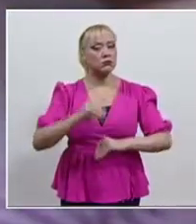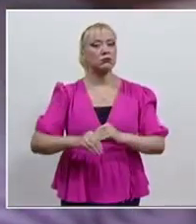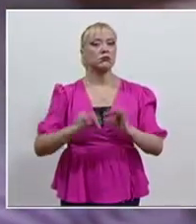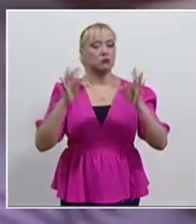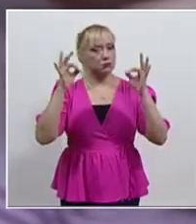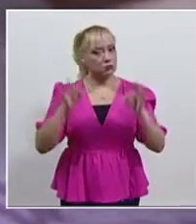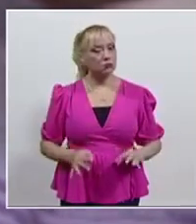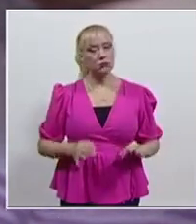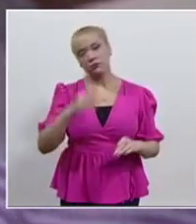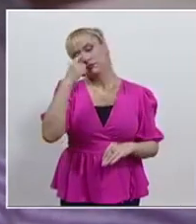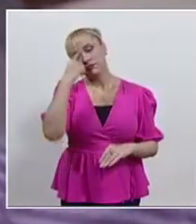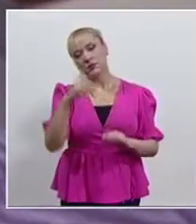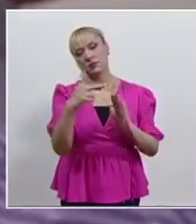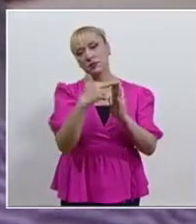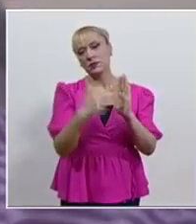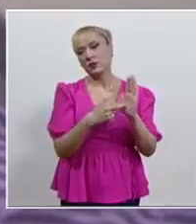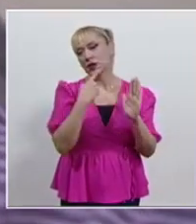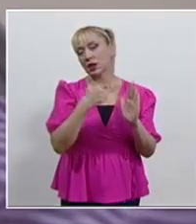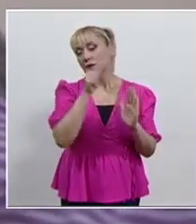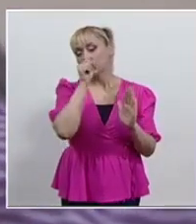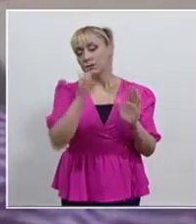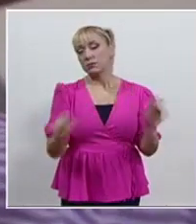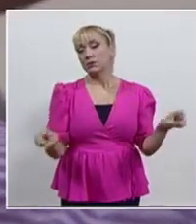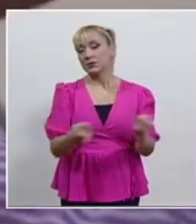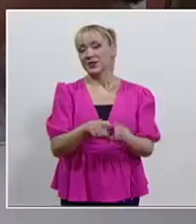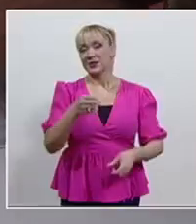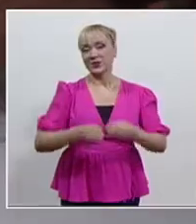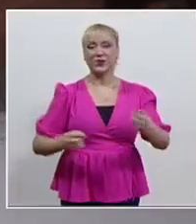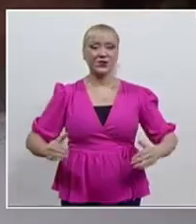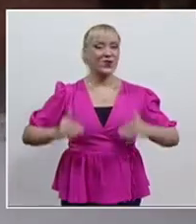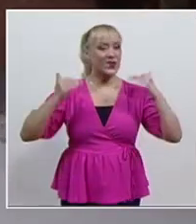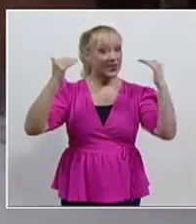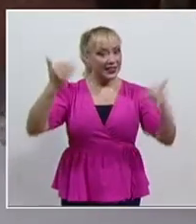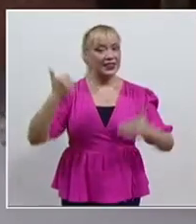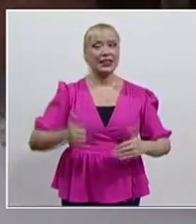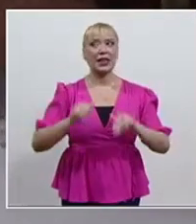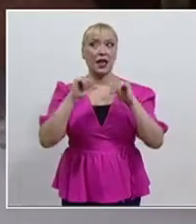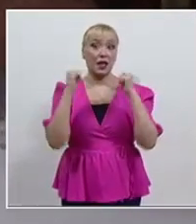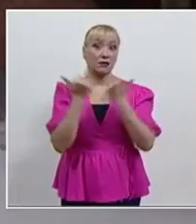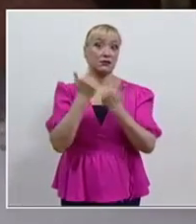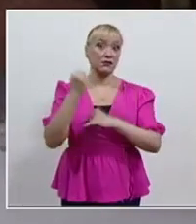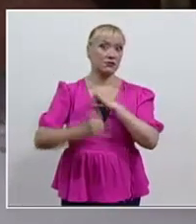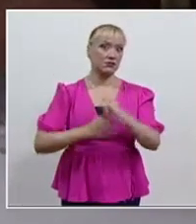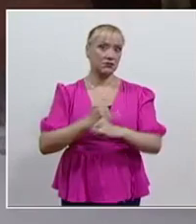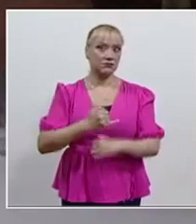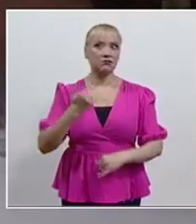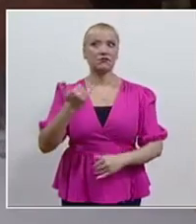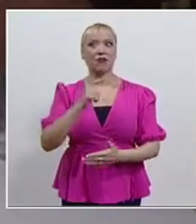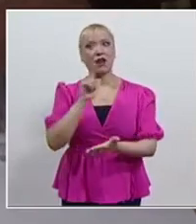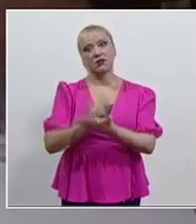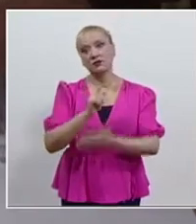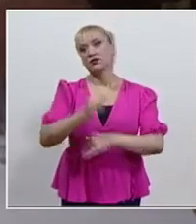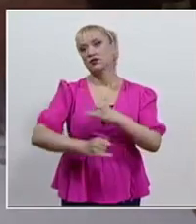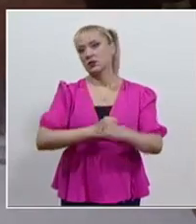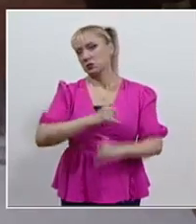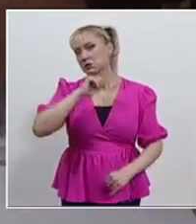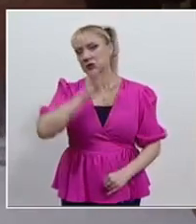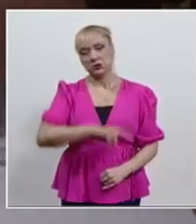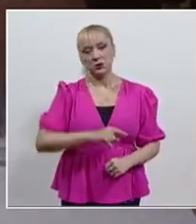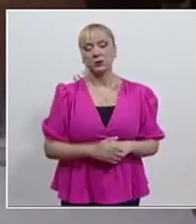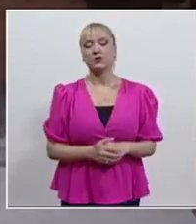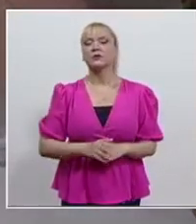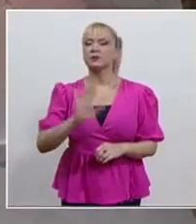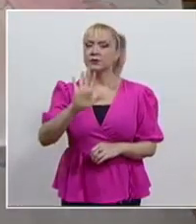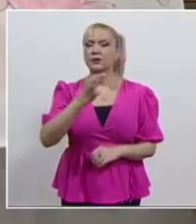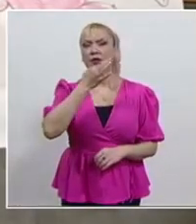que cumplan con los parámetros fijados por el Tribunal Constitucional y organismos internacionales. La Corte indicó que si bien es cierto que